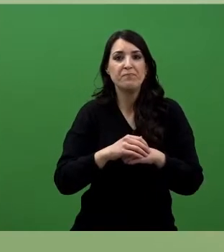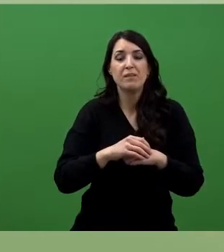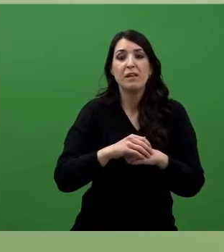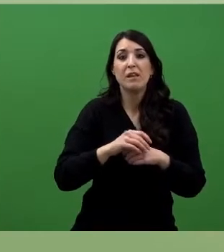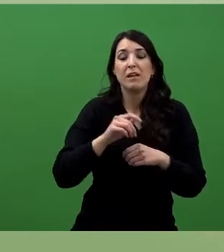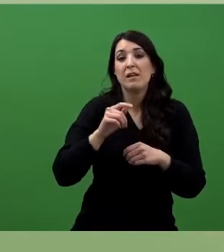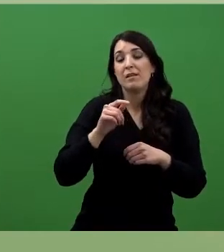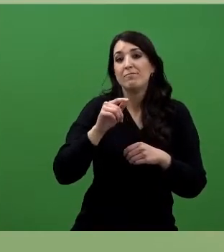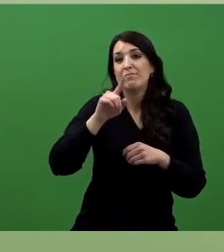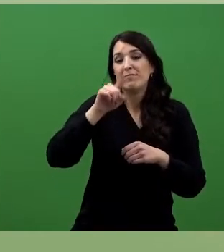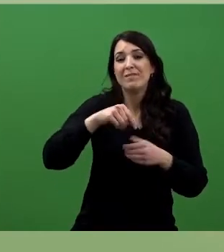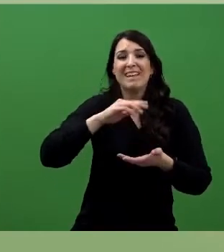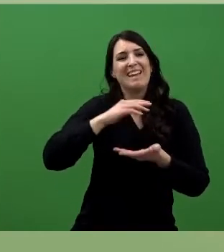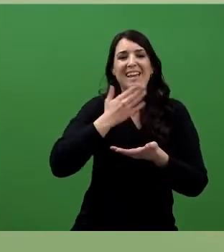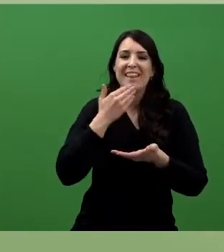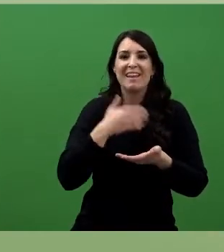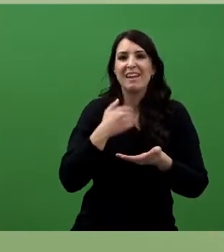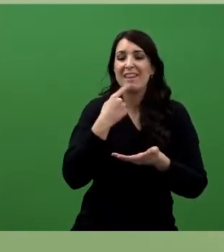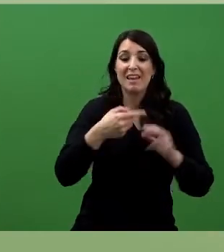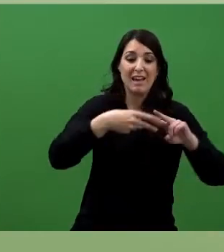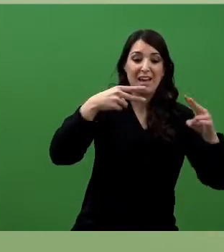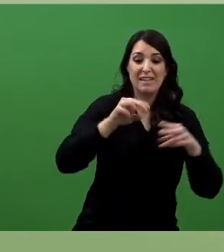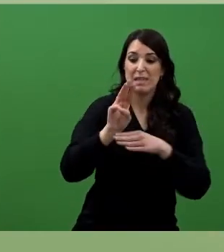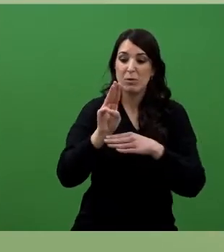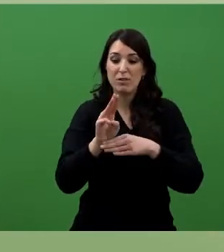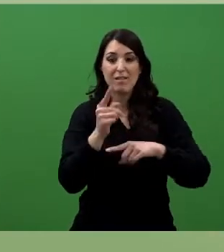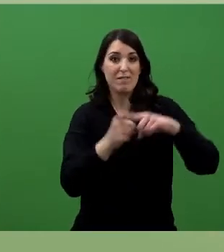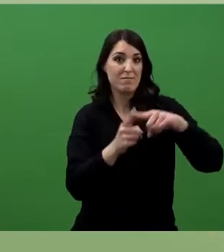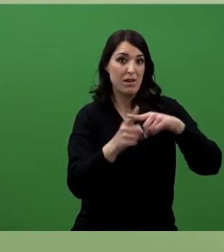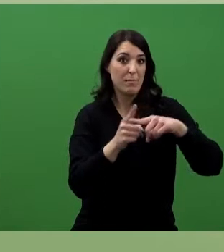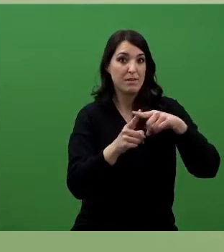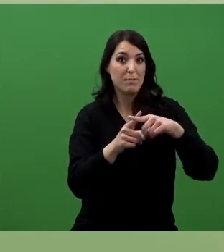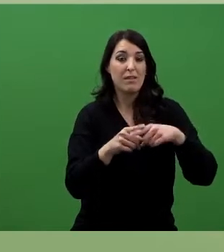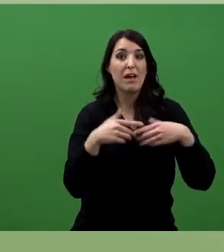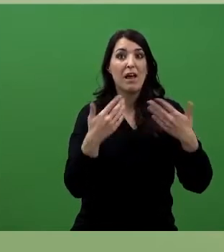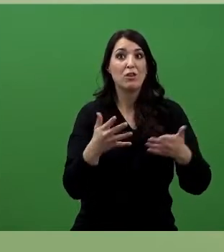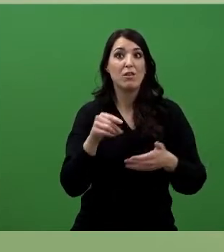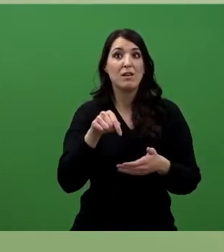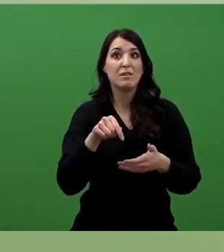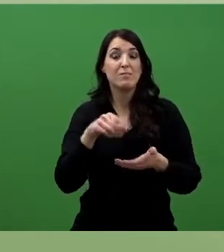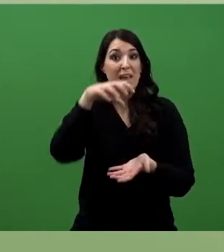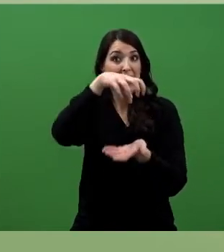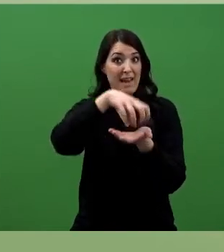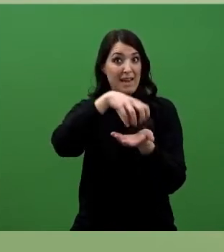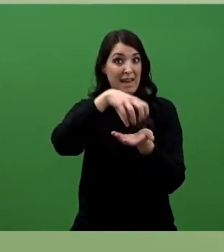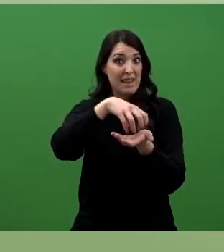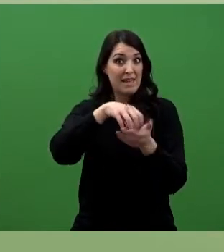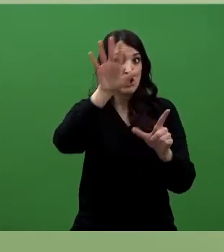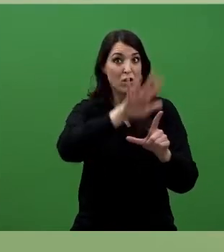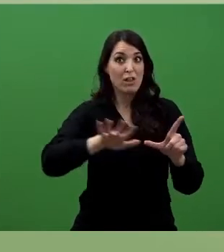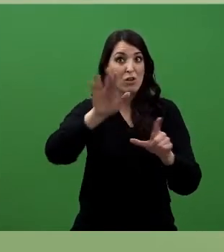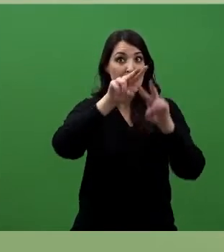es la capa intermedia entre genes y proteínas, etc. ¿Vale? Entonces, en el Centro Nacional de